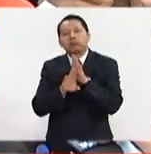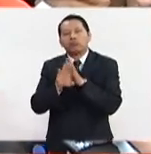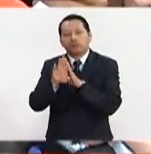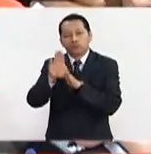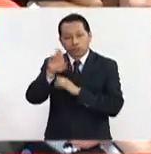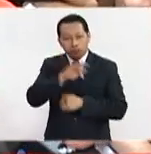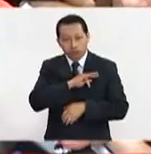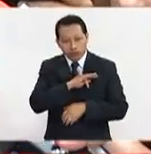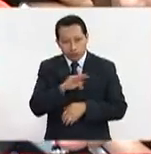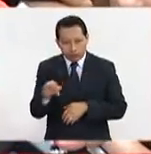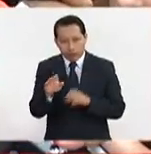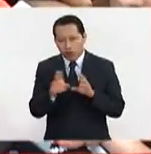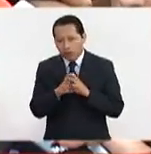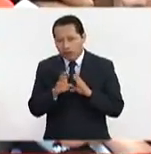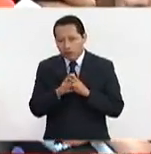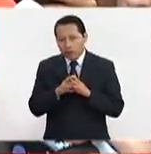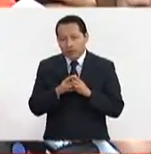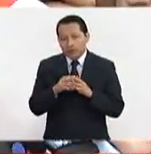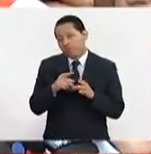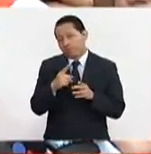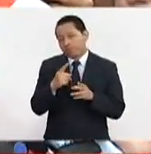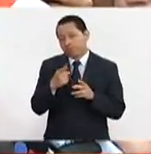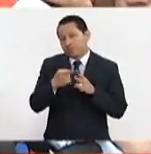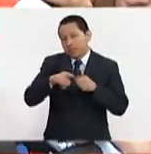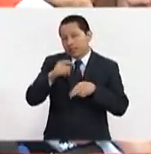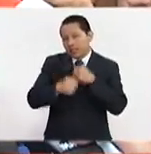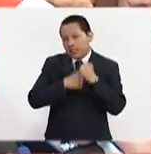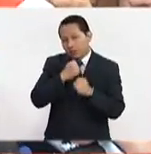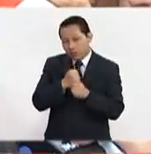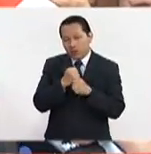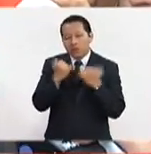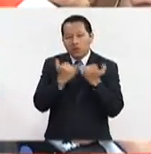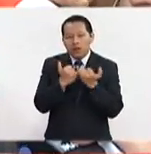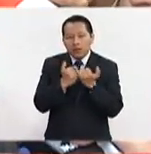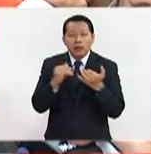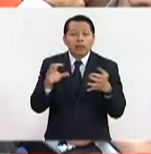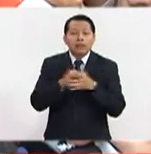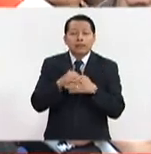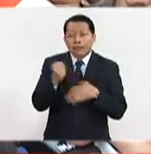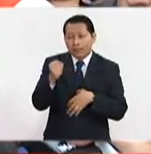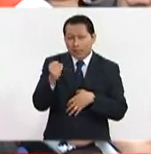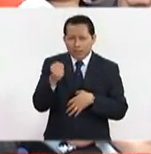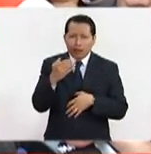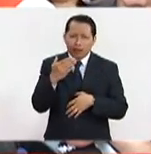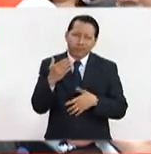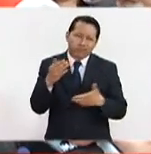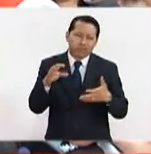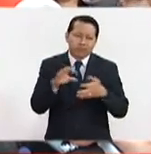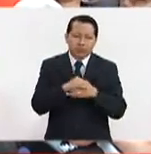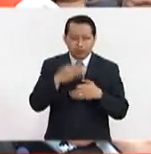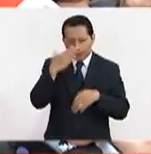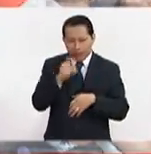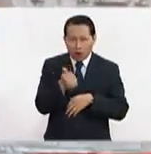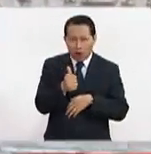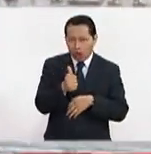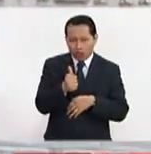al que se pronosticaba a principios de año y bastante en línea a lo que vimos en septiembre con lo que habíamos visto en